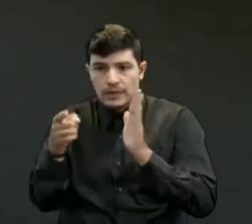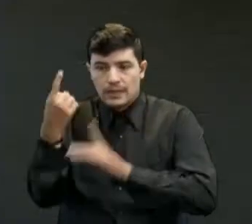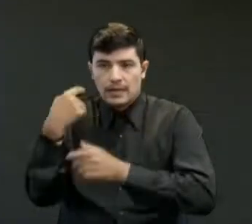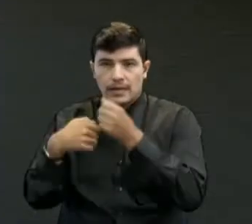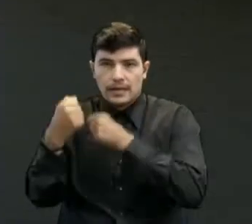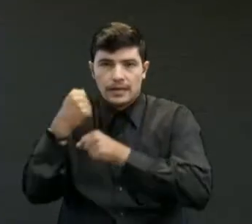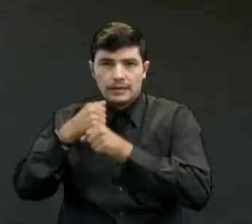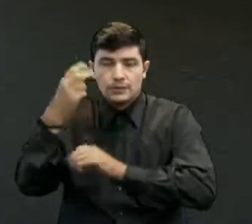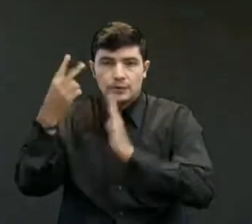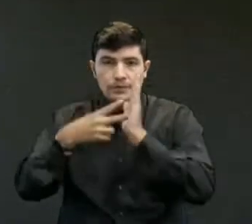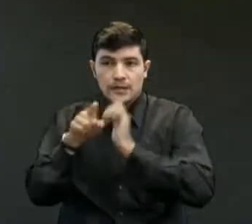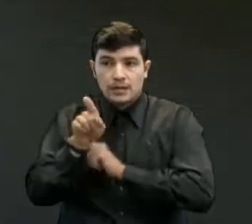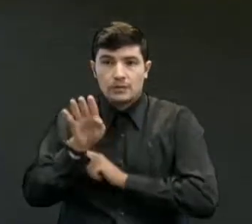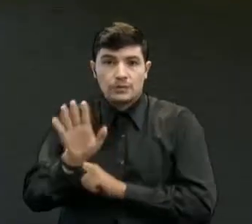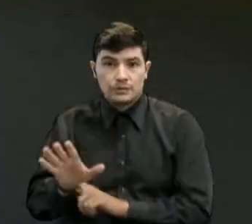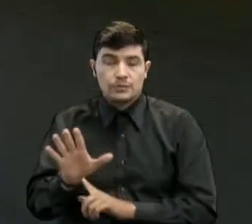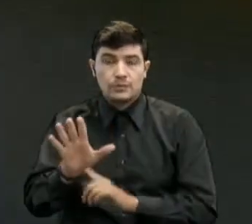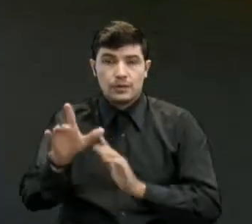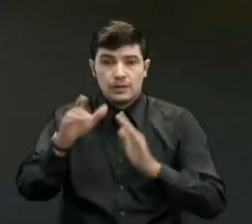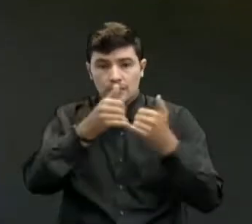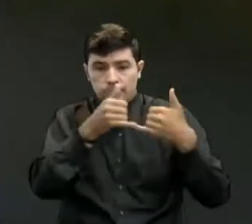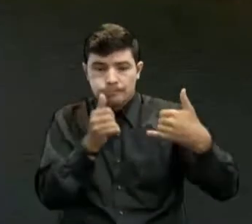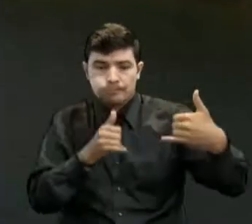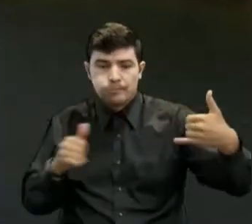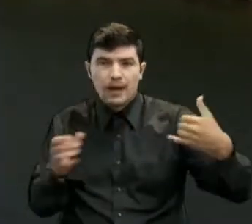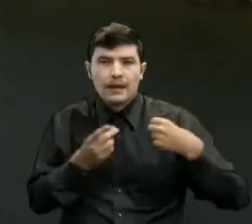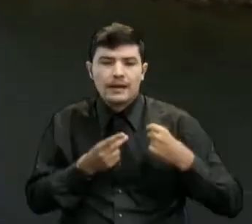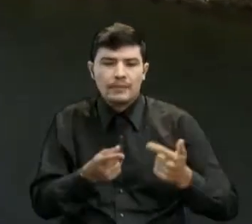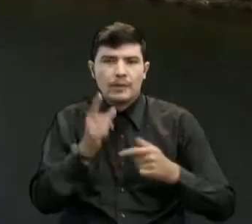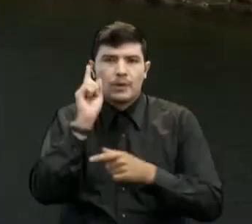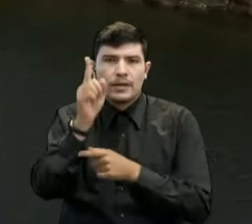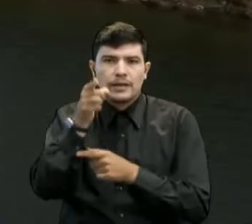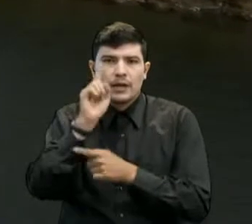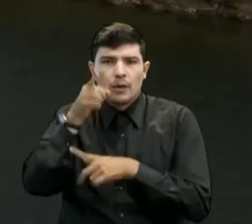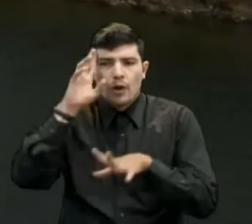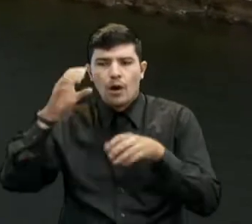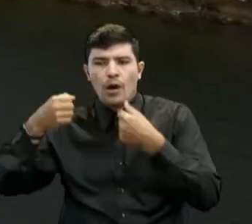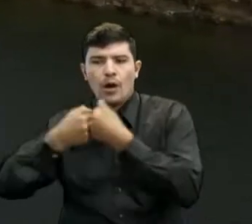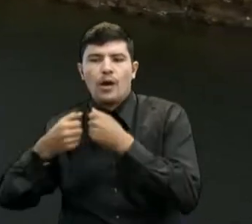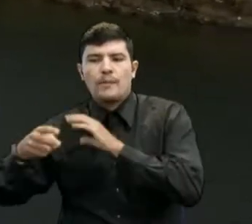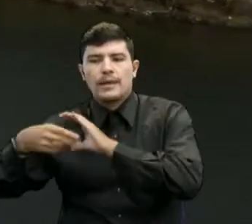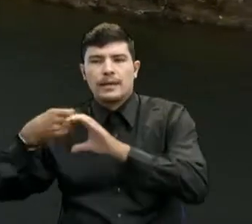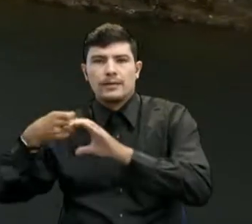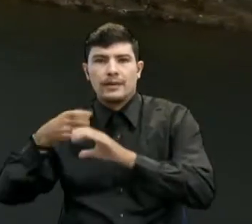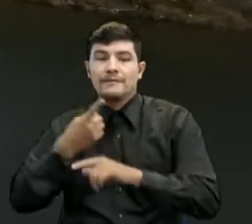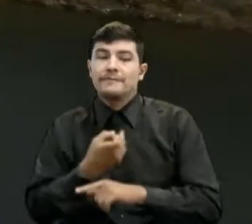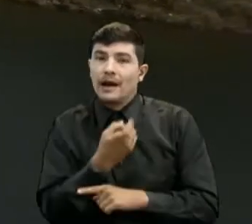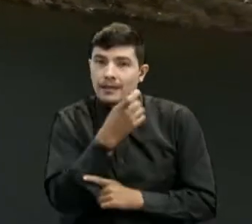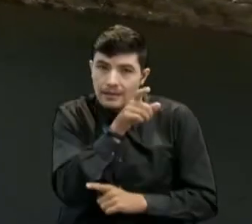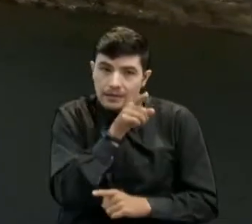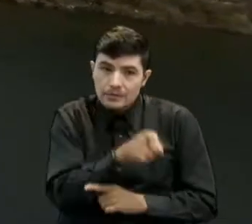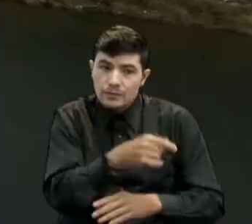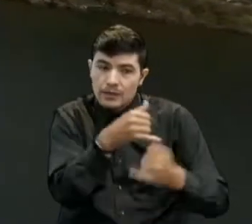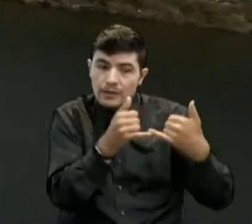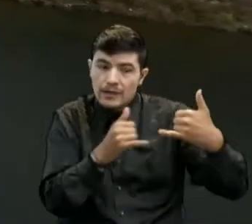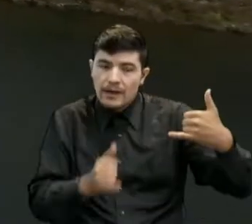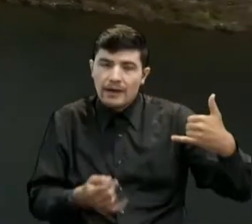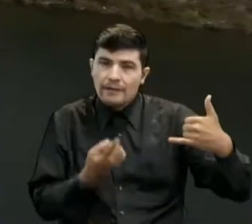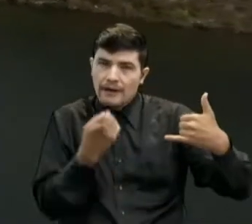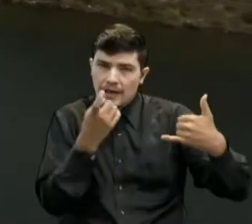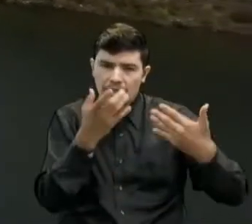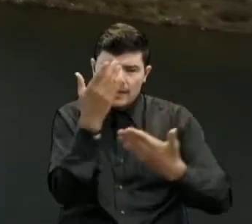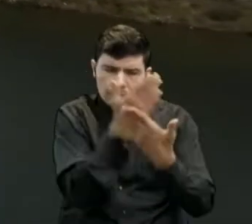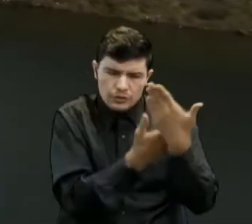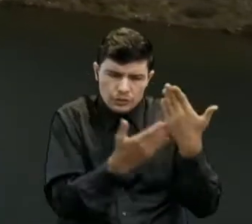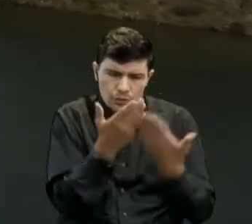una delimitación express político-minera, con gravísimos vacíos técnico-científicos, sin estudios hidrológicos